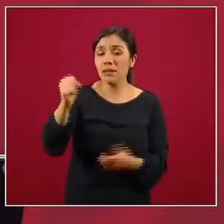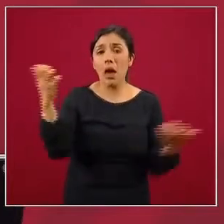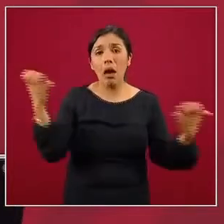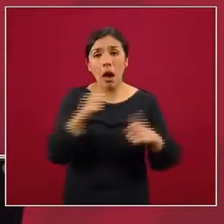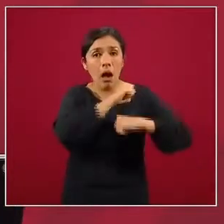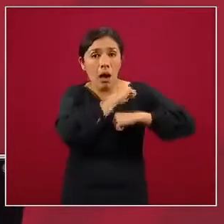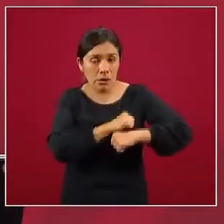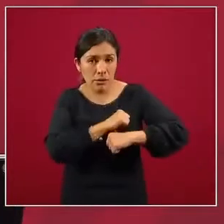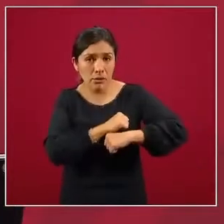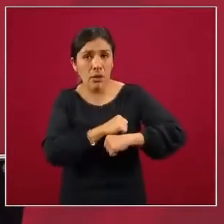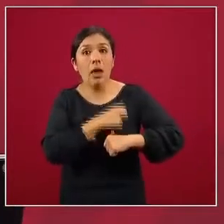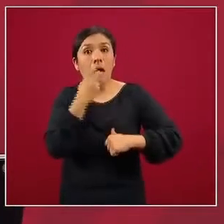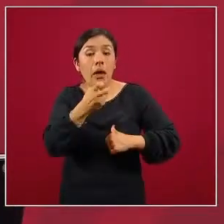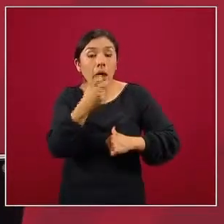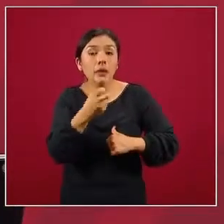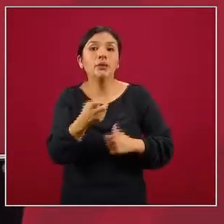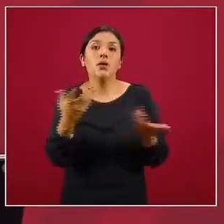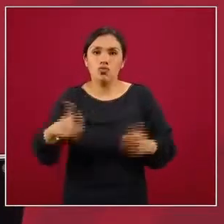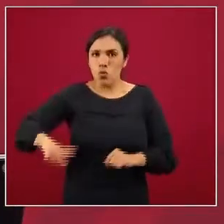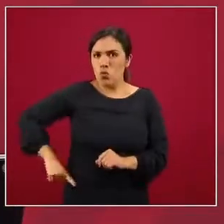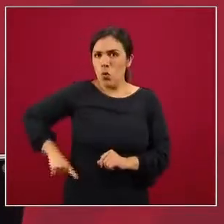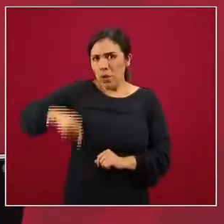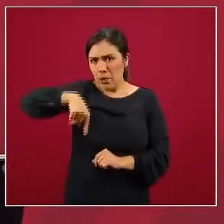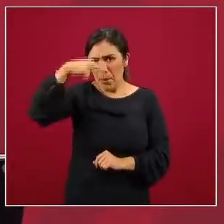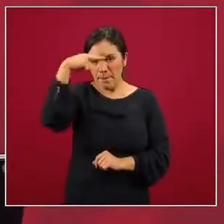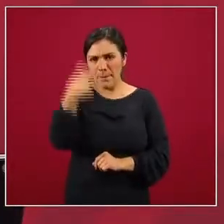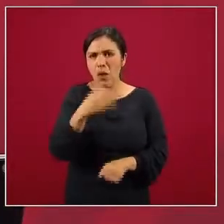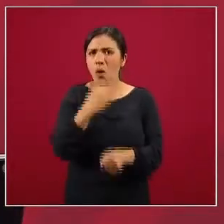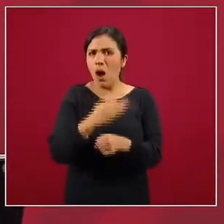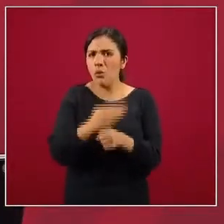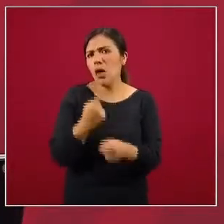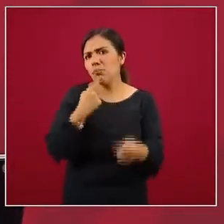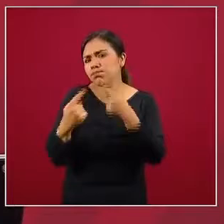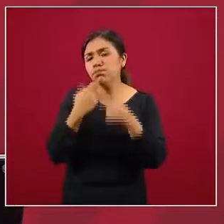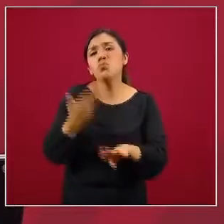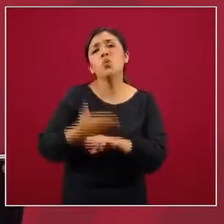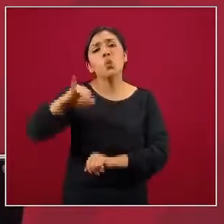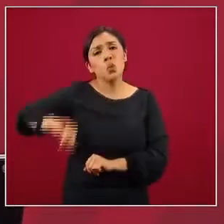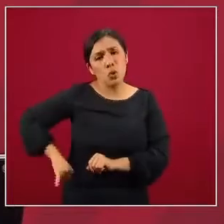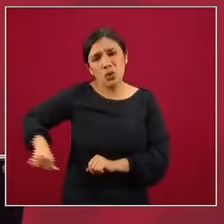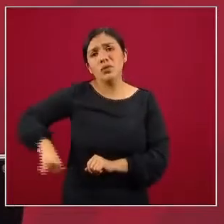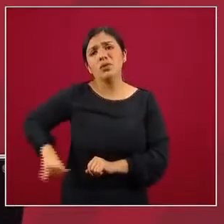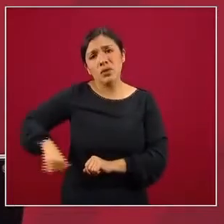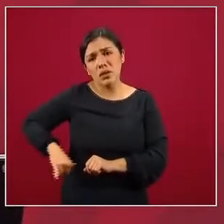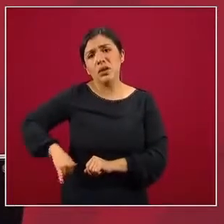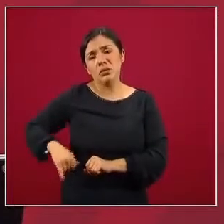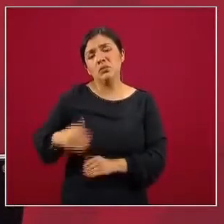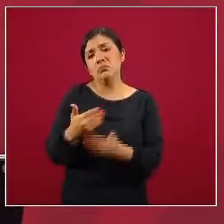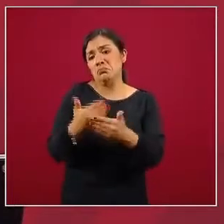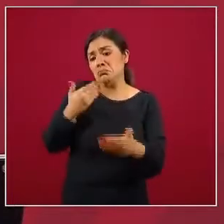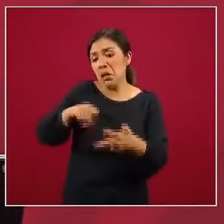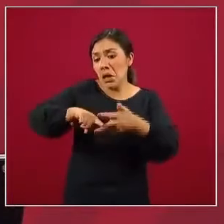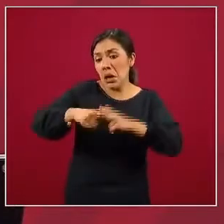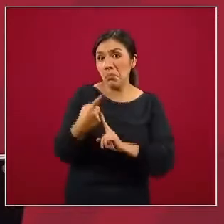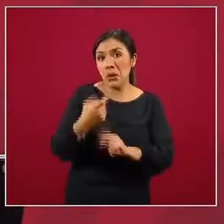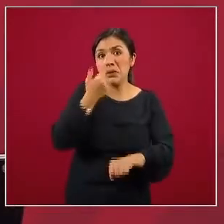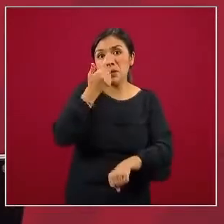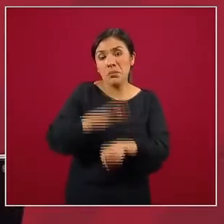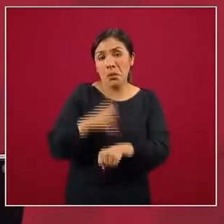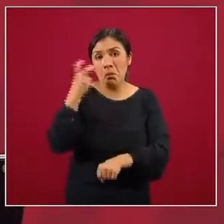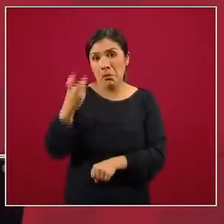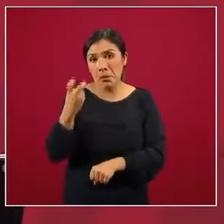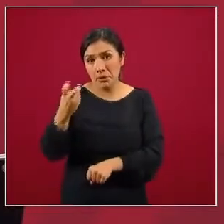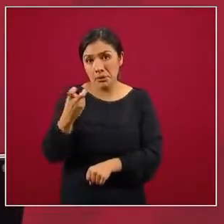Salud, y es algo en lo que el gobierno mexicano está muy interesado desde que empezó esta